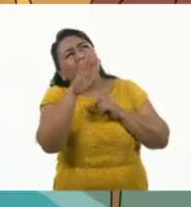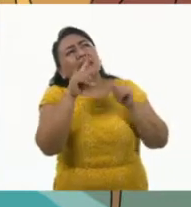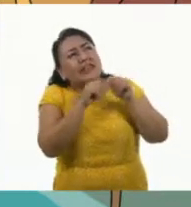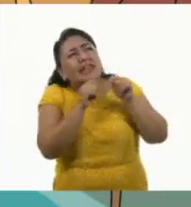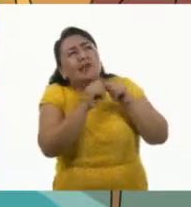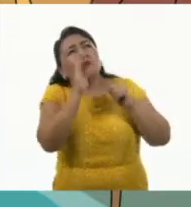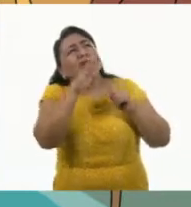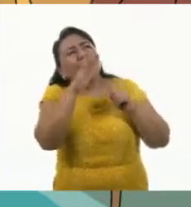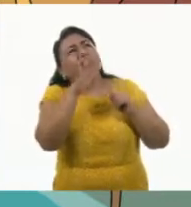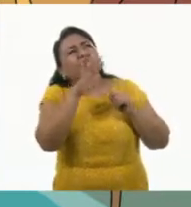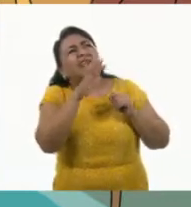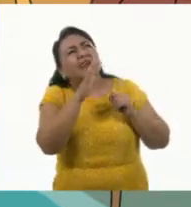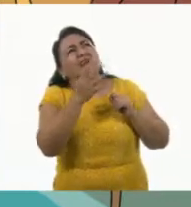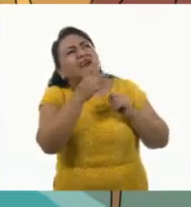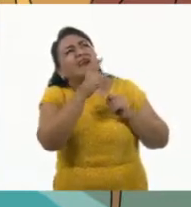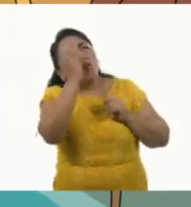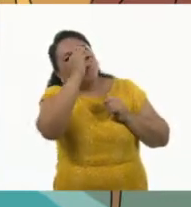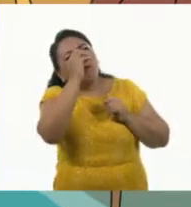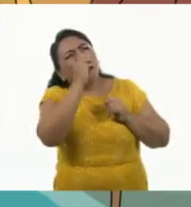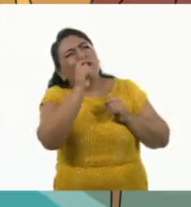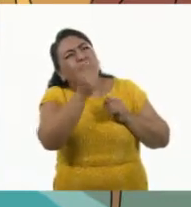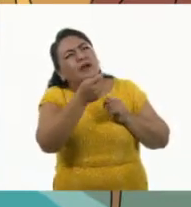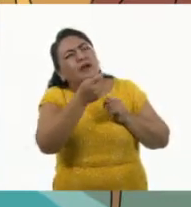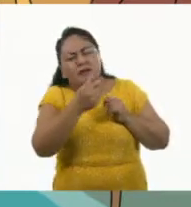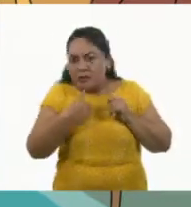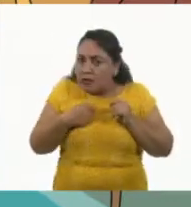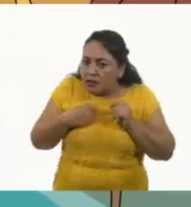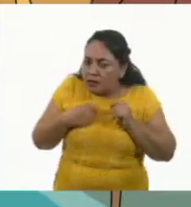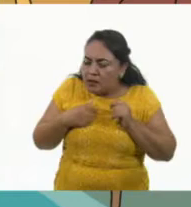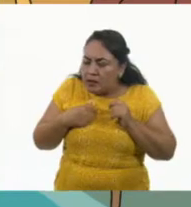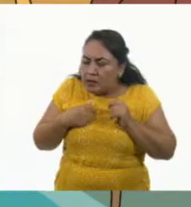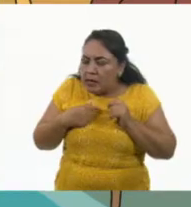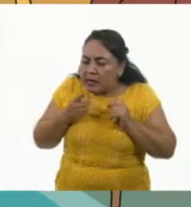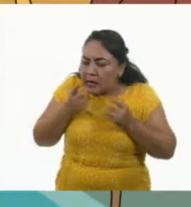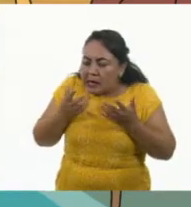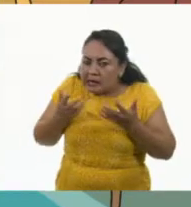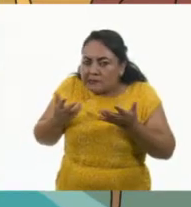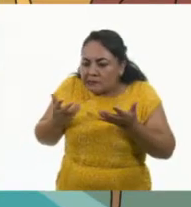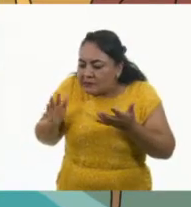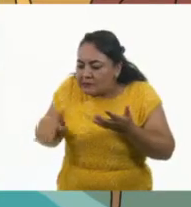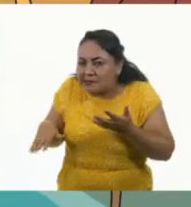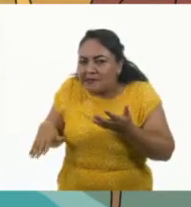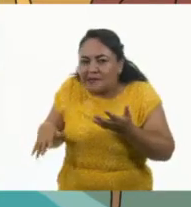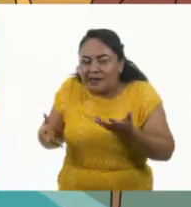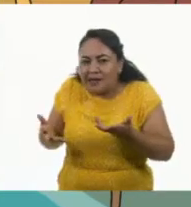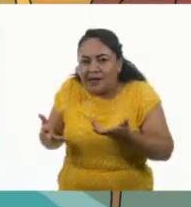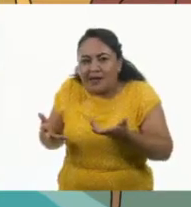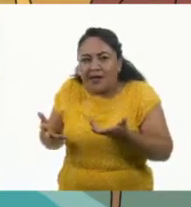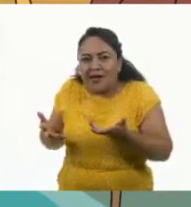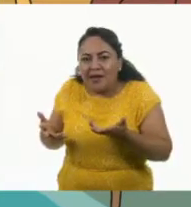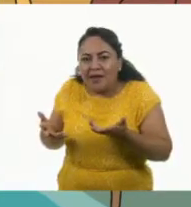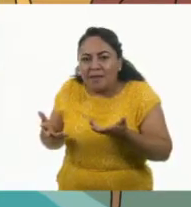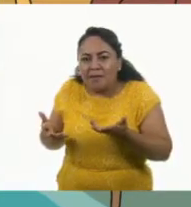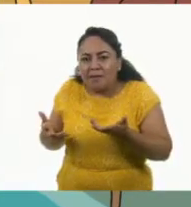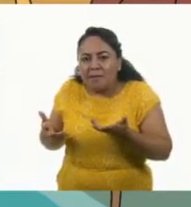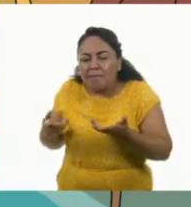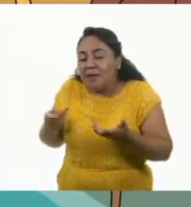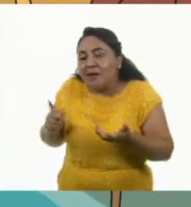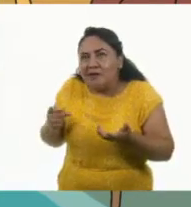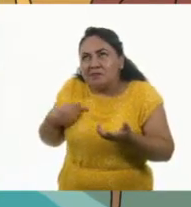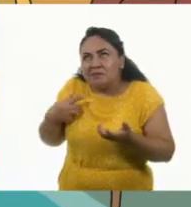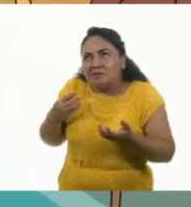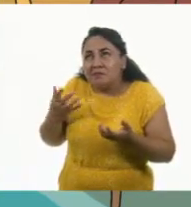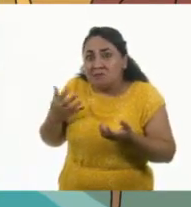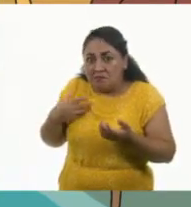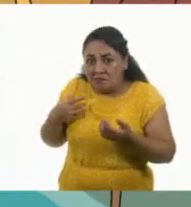oye, tío, ¿qué es el sostenimiento afectivo? Y yo le digo, híjole, hombre, pero pues ni modo de